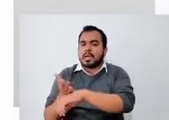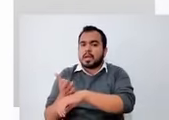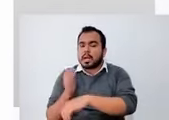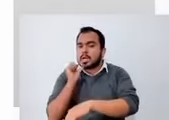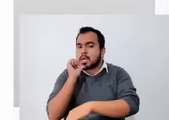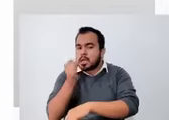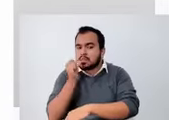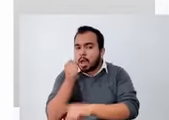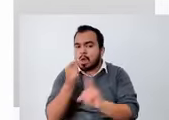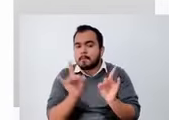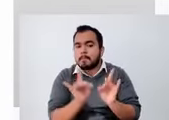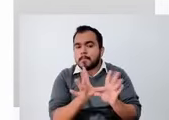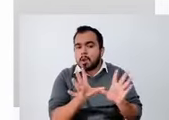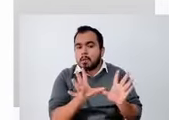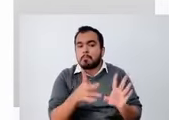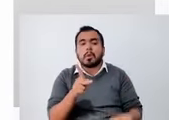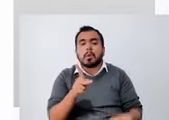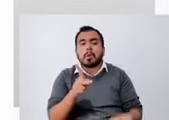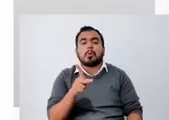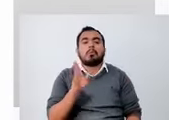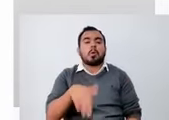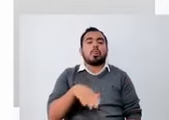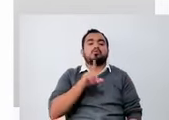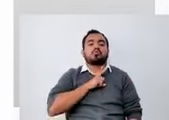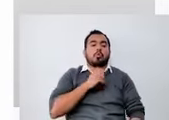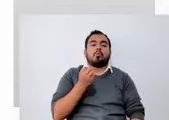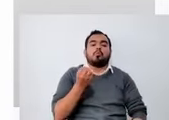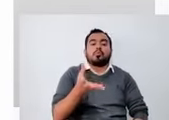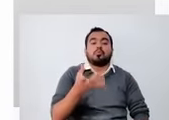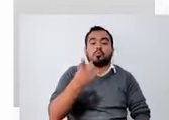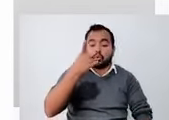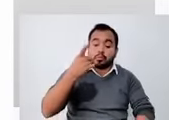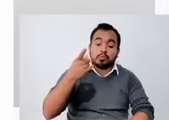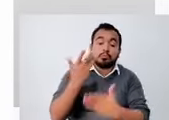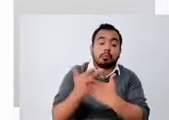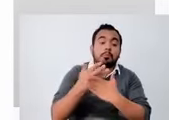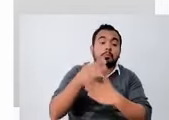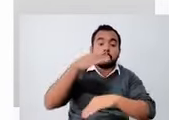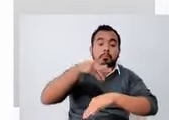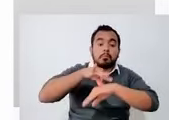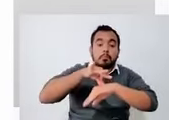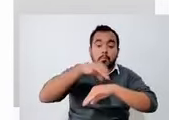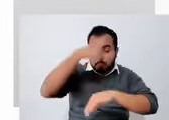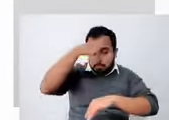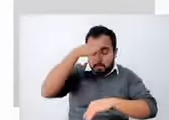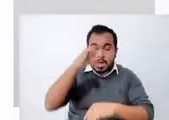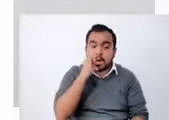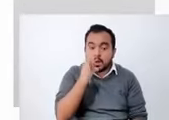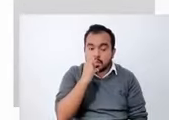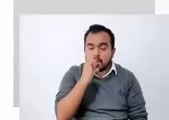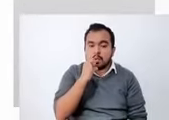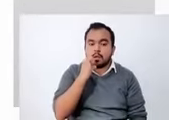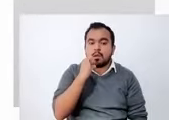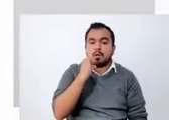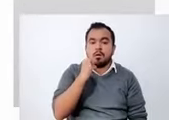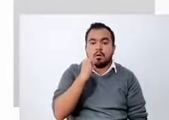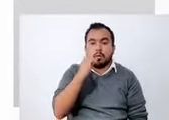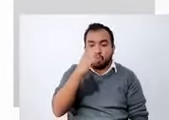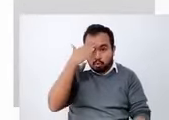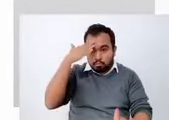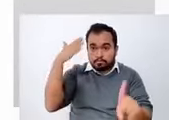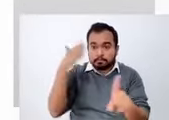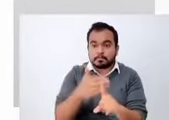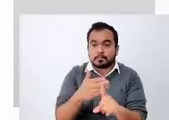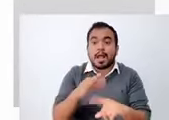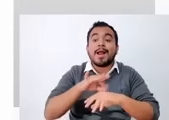circunstancias. Pero no lo hacen, porque interesa la empiria para tirar adelante con la idea de que se está haciendo algo centrado en la realidad